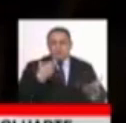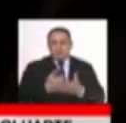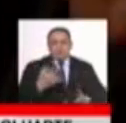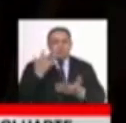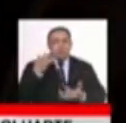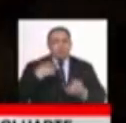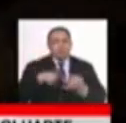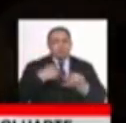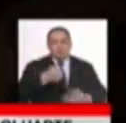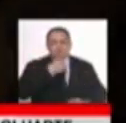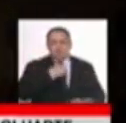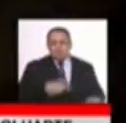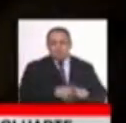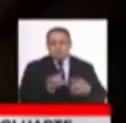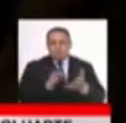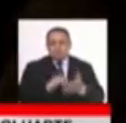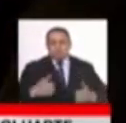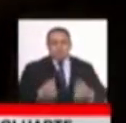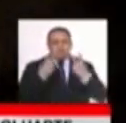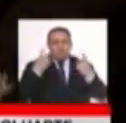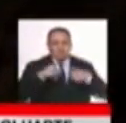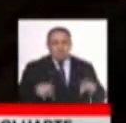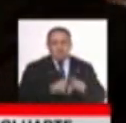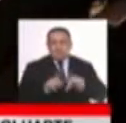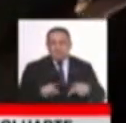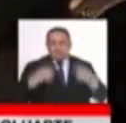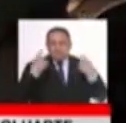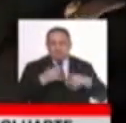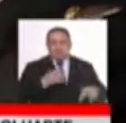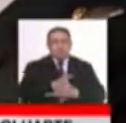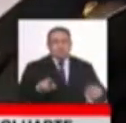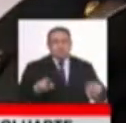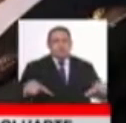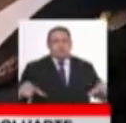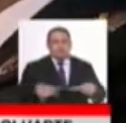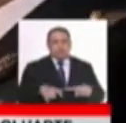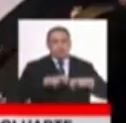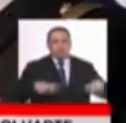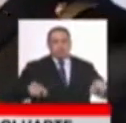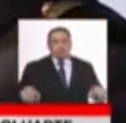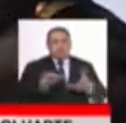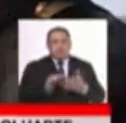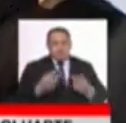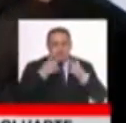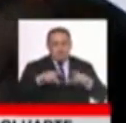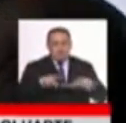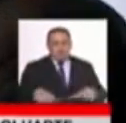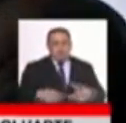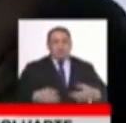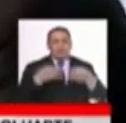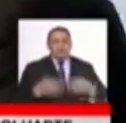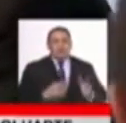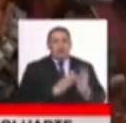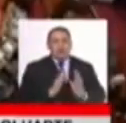es imposible olvidar que fue elegida con el presidente Castillo, que ha arrastrado en su descrédito casi a todos los que